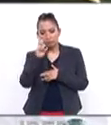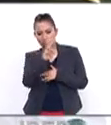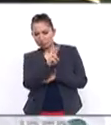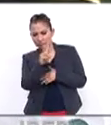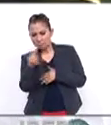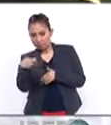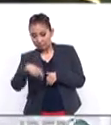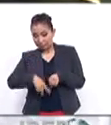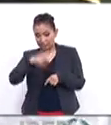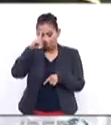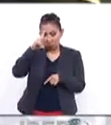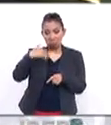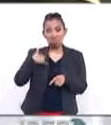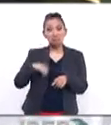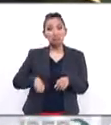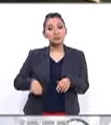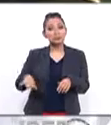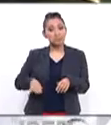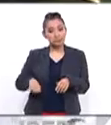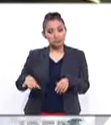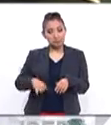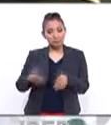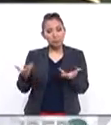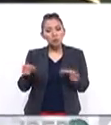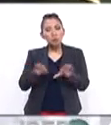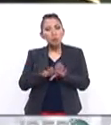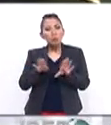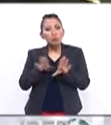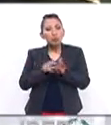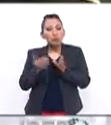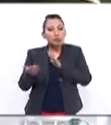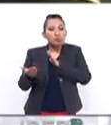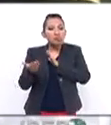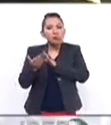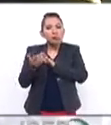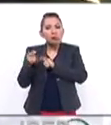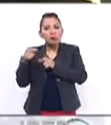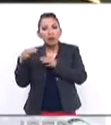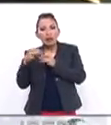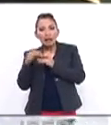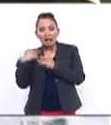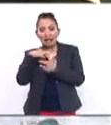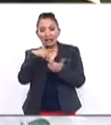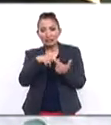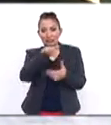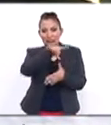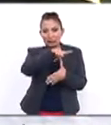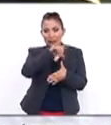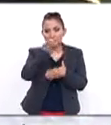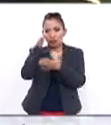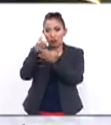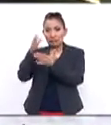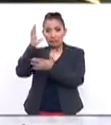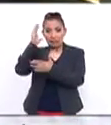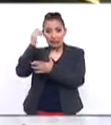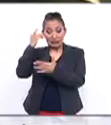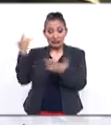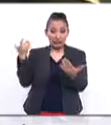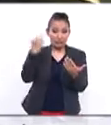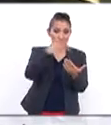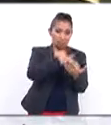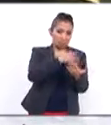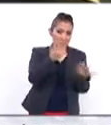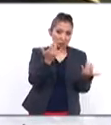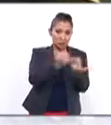vemos desde México con gran interés el cómo hay este acercamiento de la región de América Latina con China, de China con